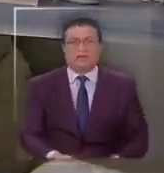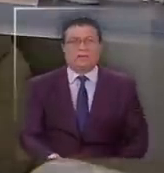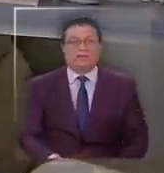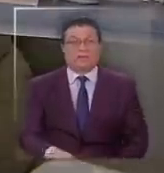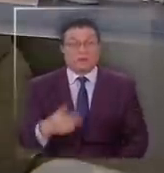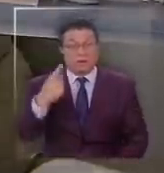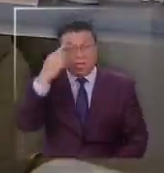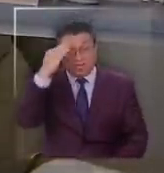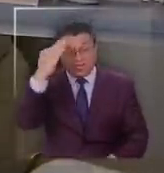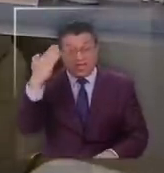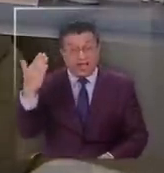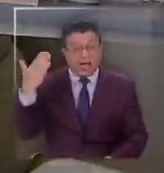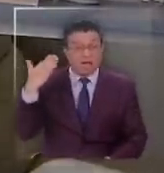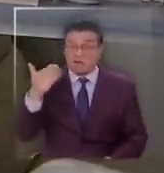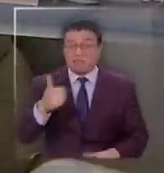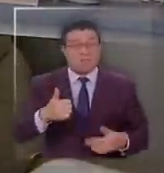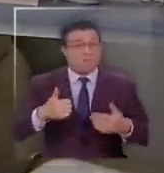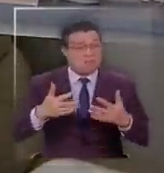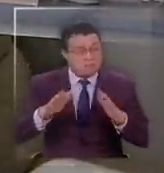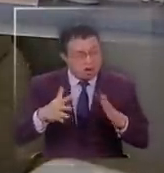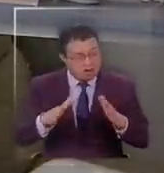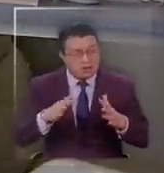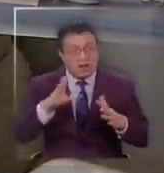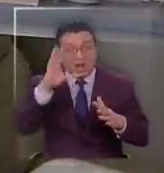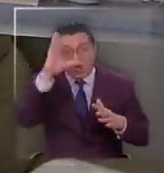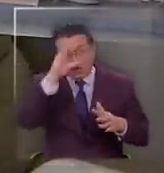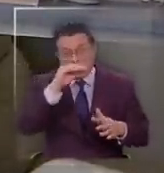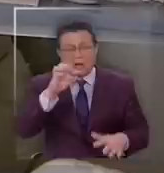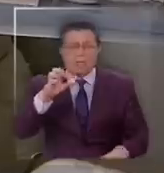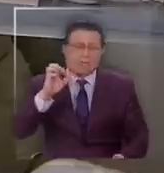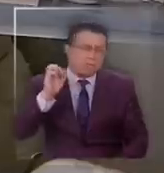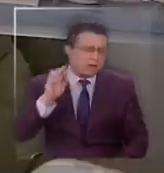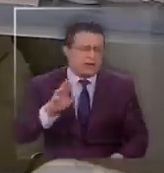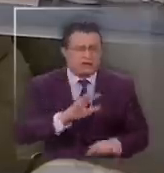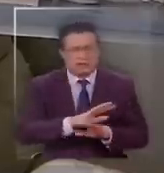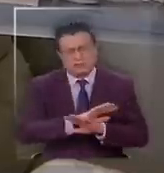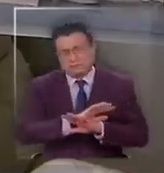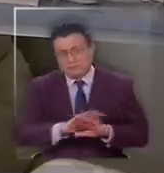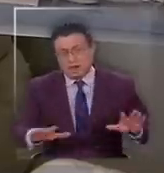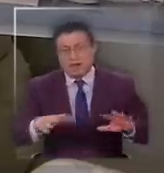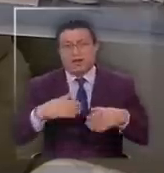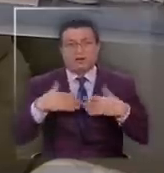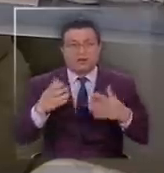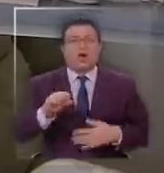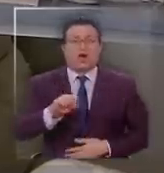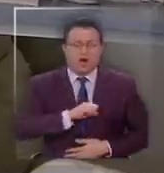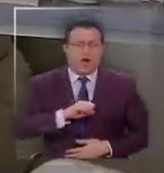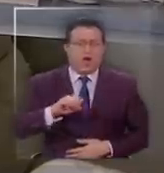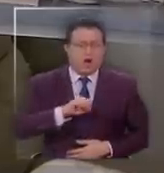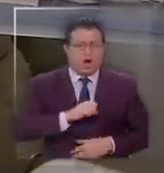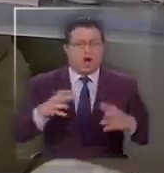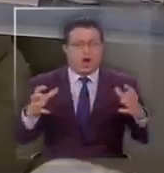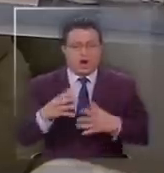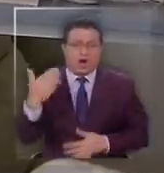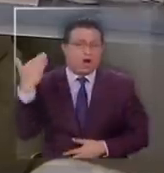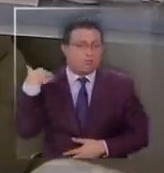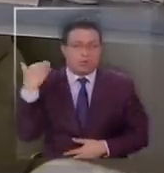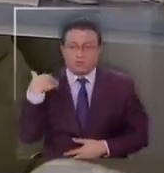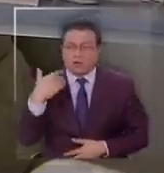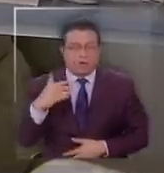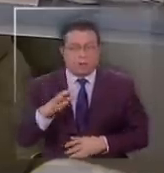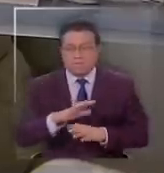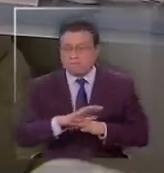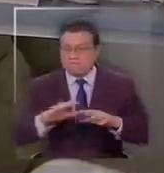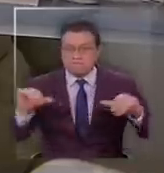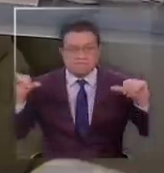En día anterior no me sentí tan mal, pero en la noche vino lo peor. Fue terrible. Comencé con una tos fuerte y mis pulmones no lo pasaron